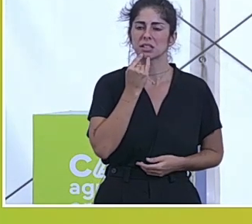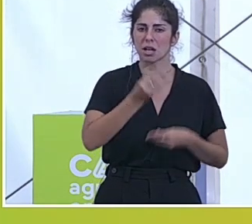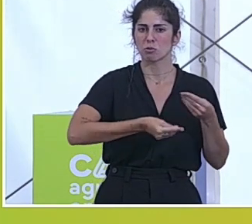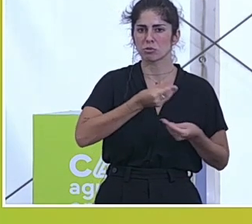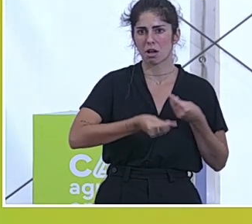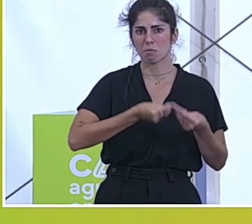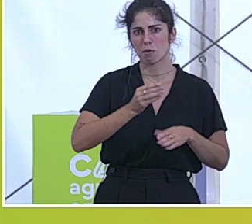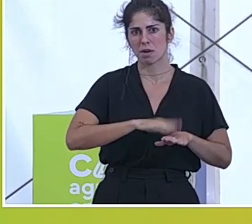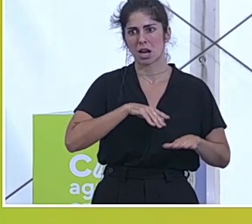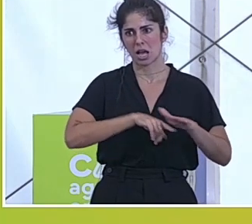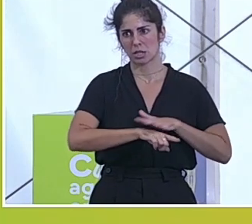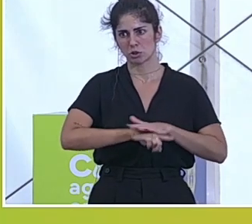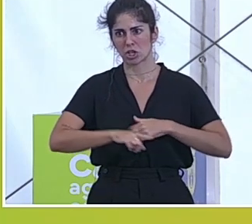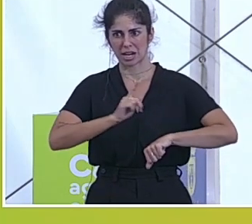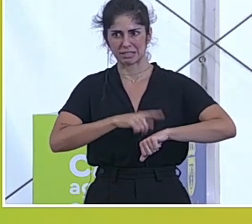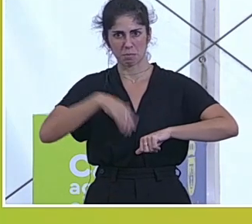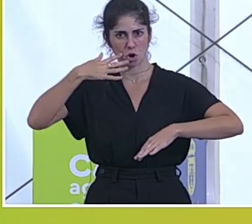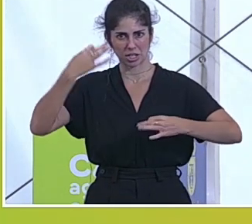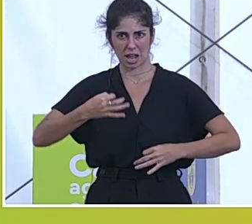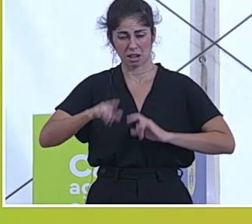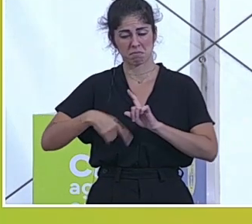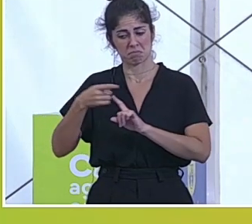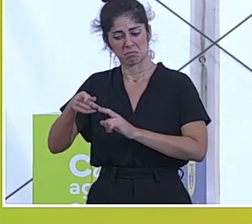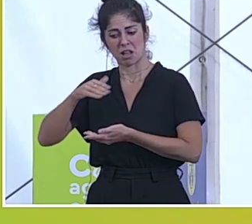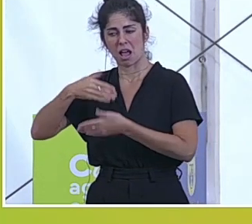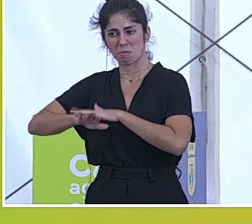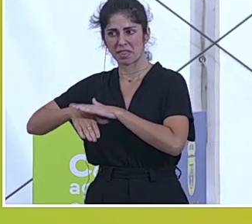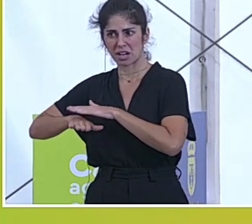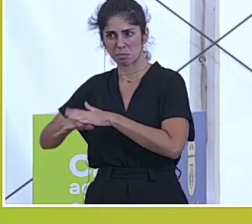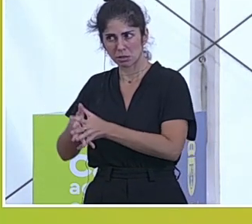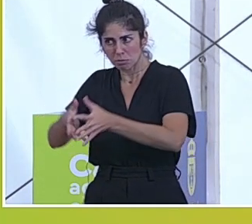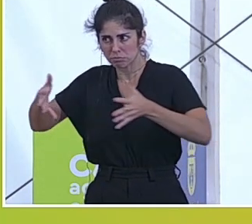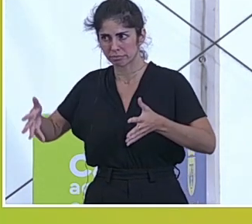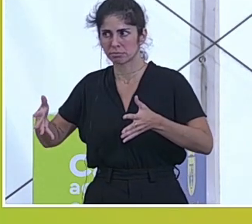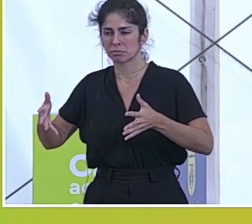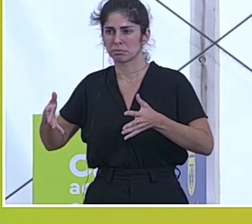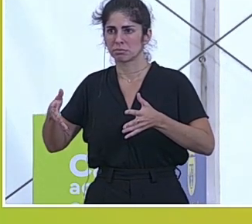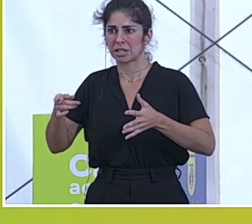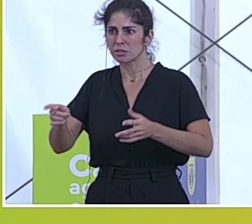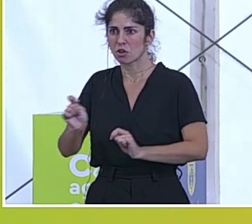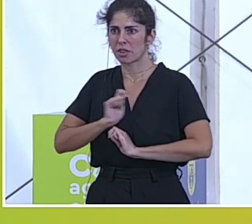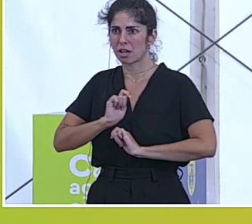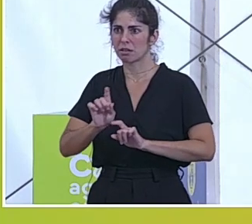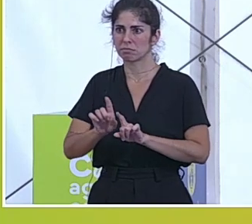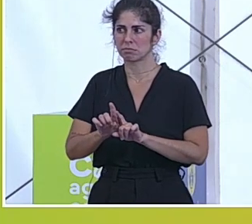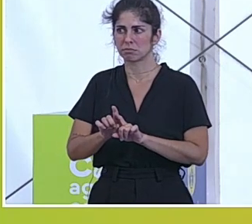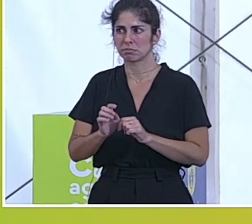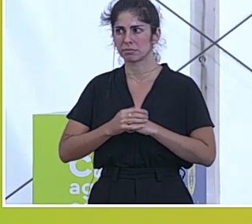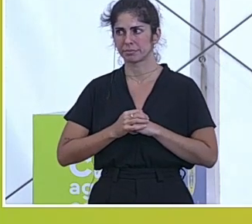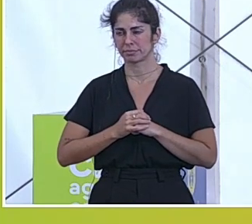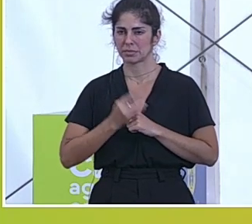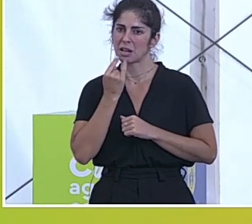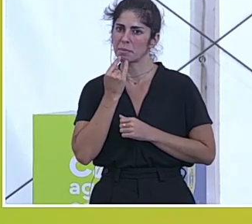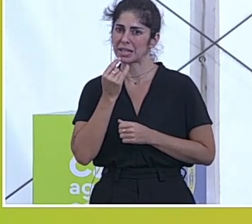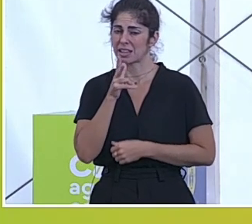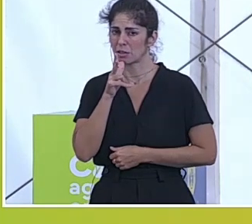gestionar el tiempo real y el almacenamiento a gran escala que nos permite la pila de hidrógeno,